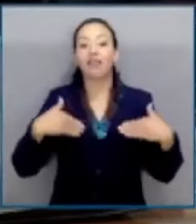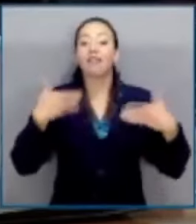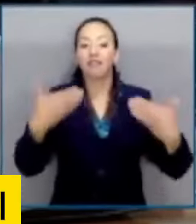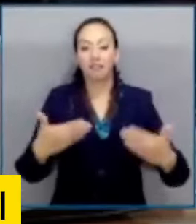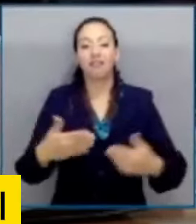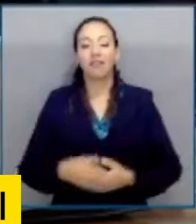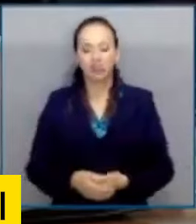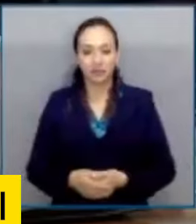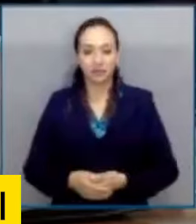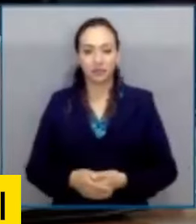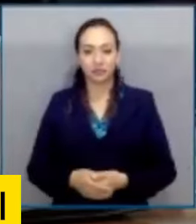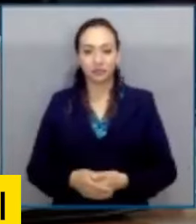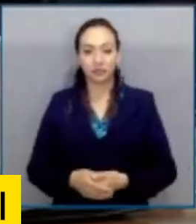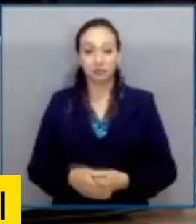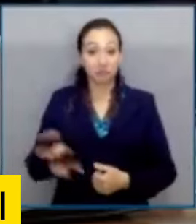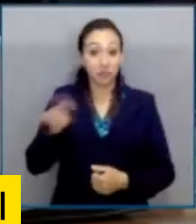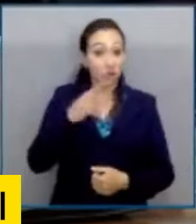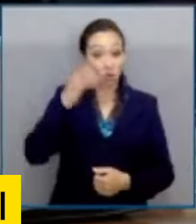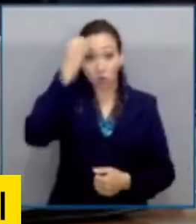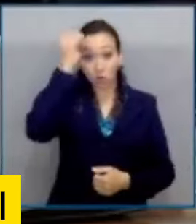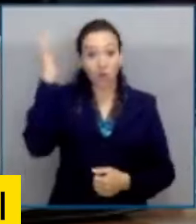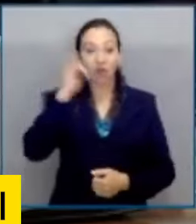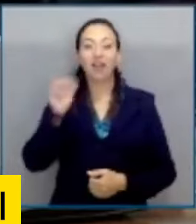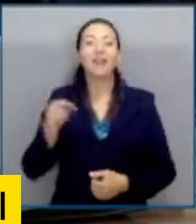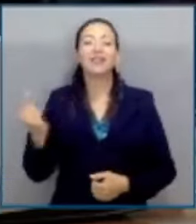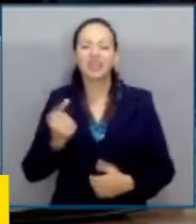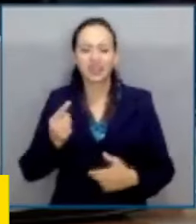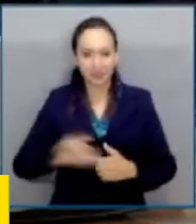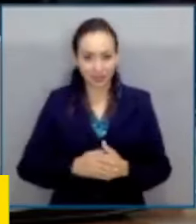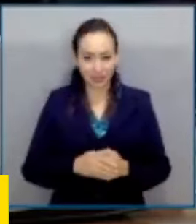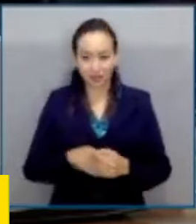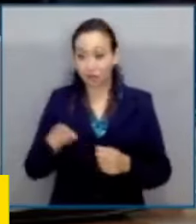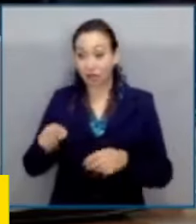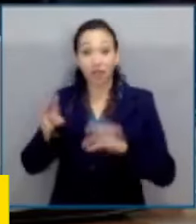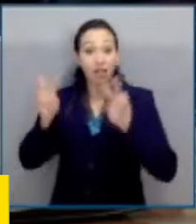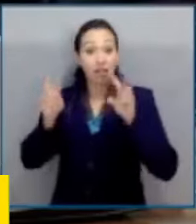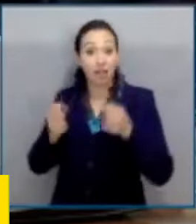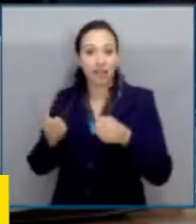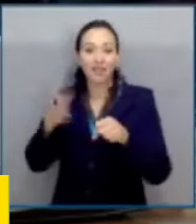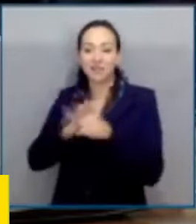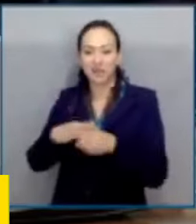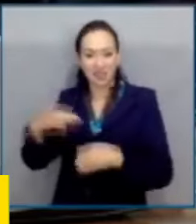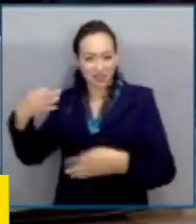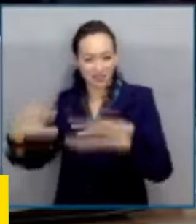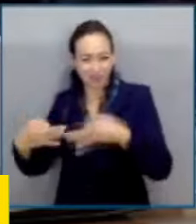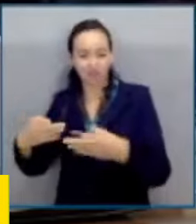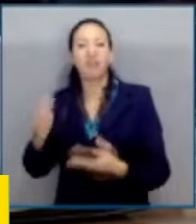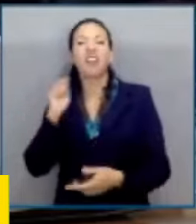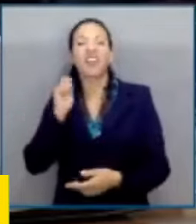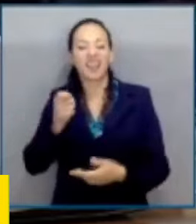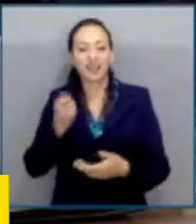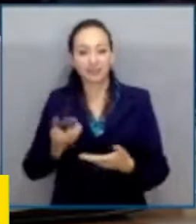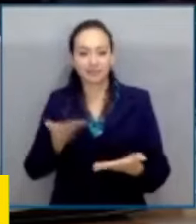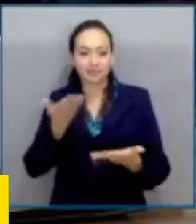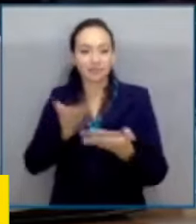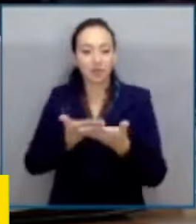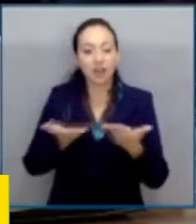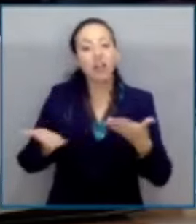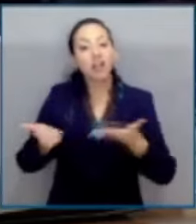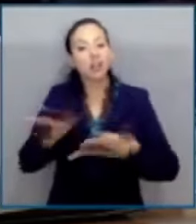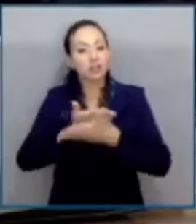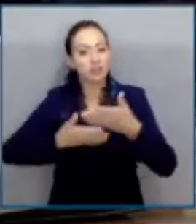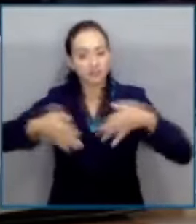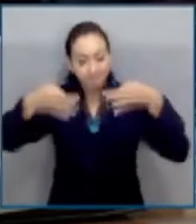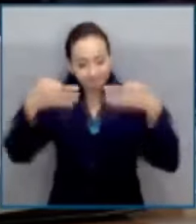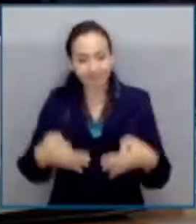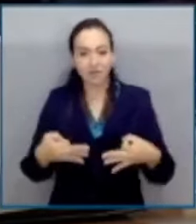de olvidar es que la finalidad de la administración judicial es prestar un servicio público eficiente,